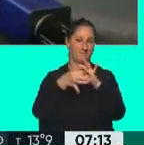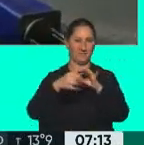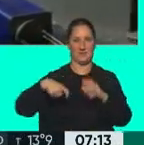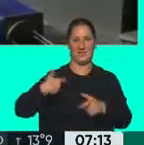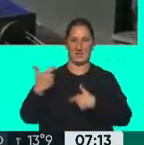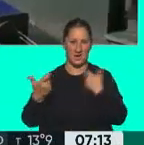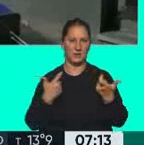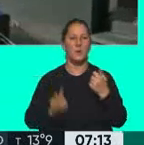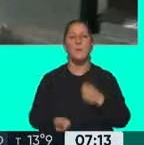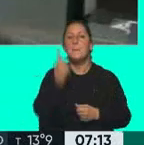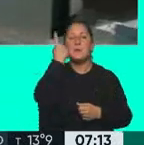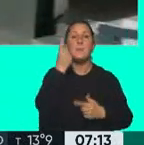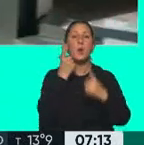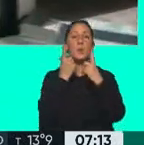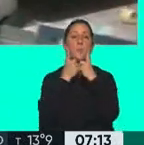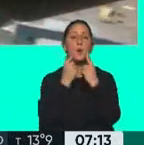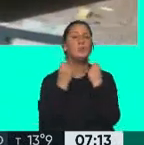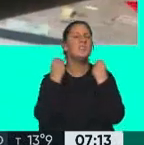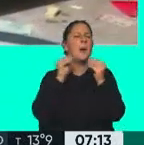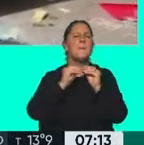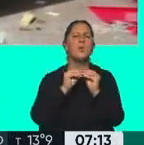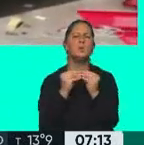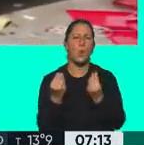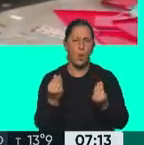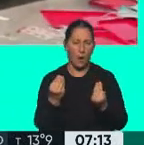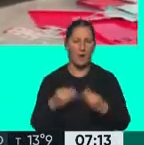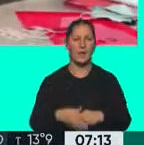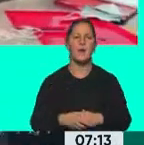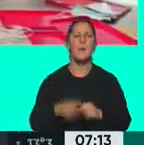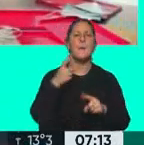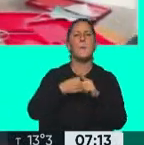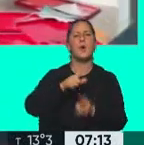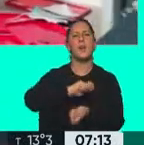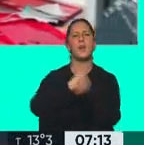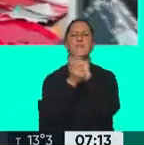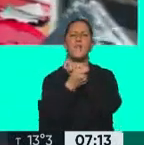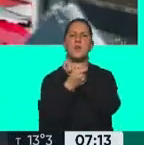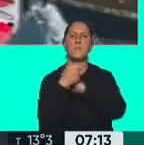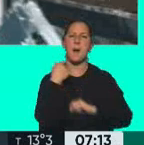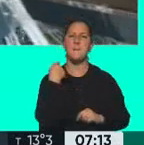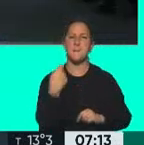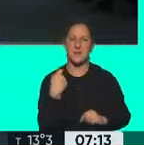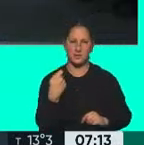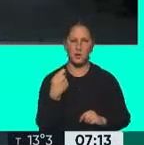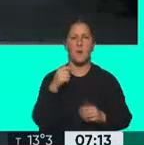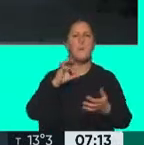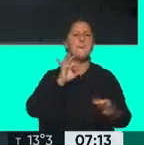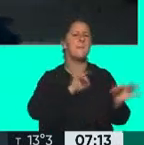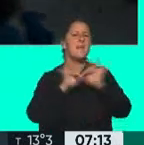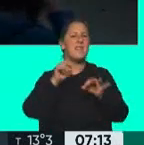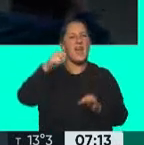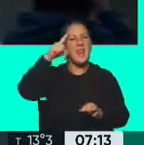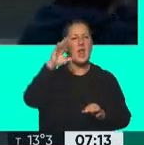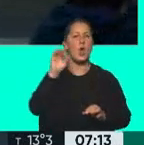protestan, por la razón por la cual protestan, es por el tema de la reforma de pensiones, esa clásica medida neoliberal que Macron